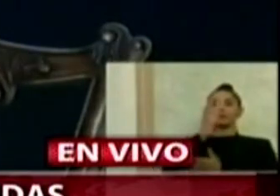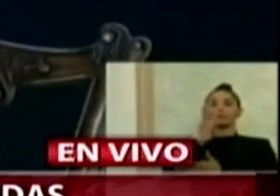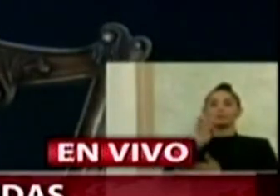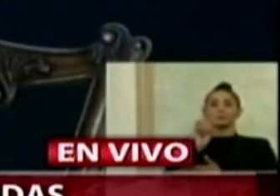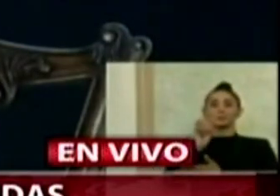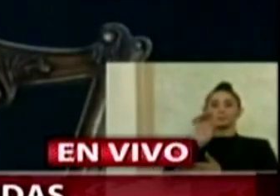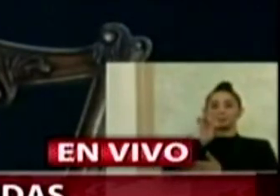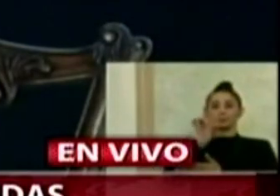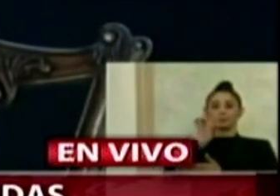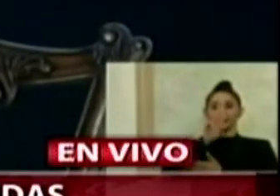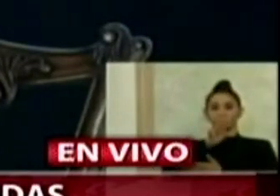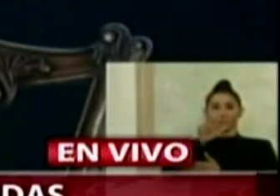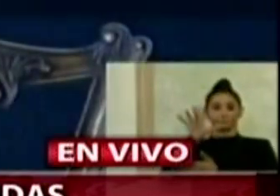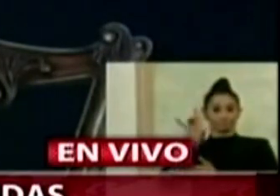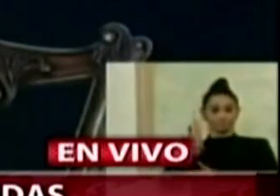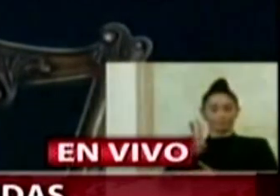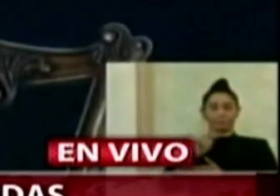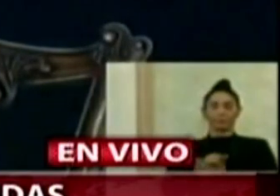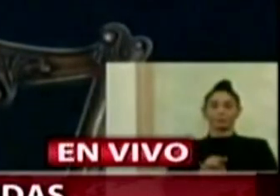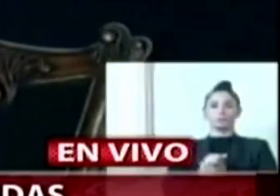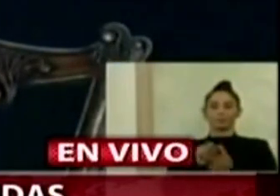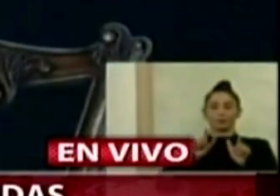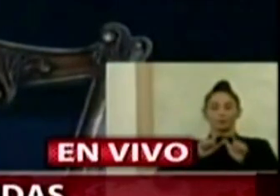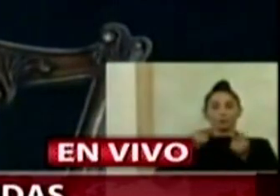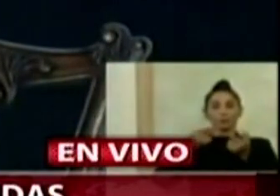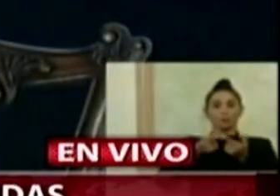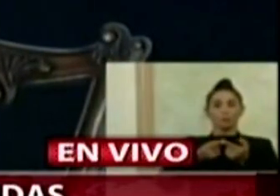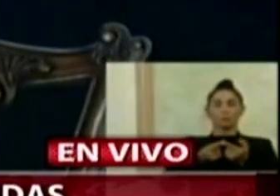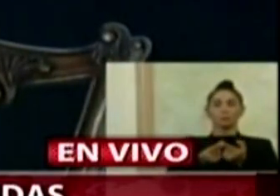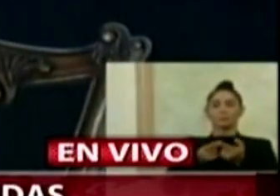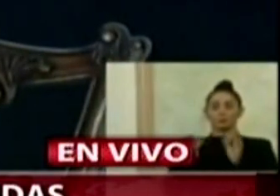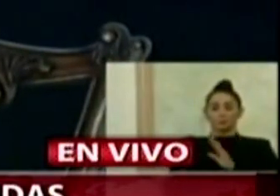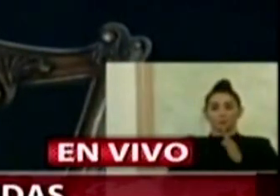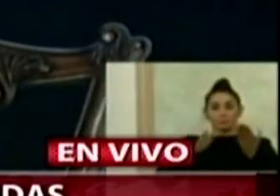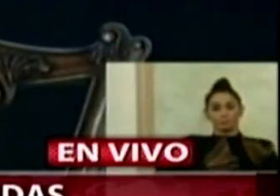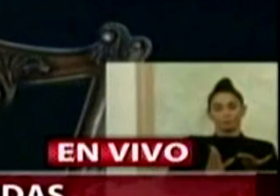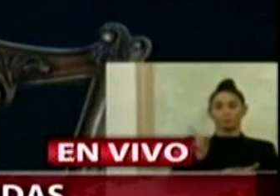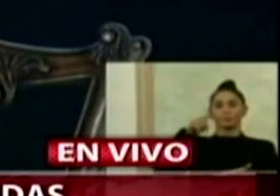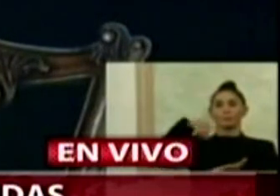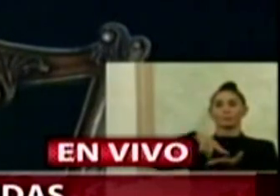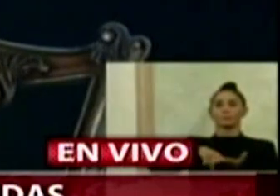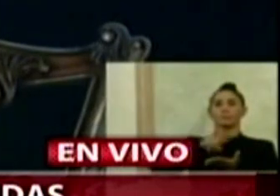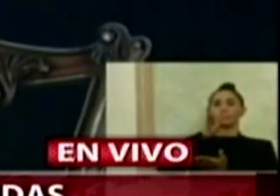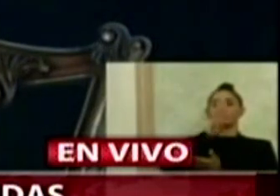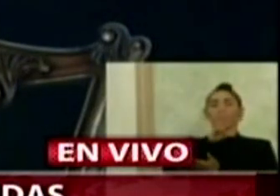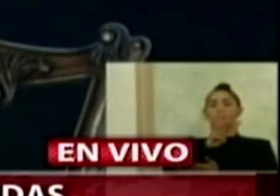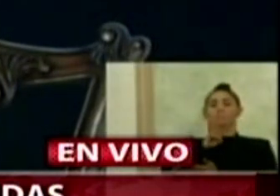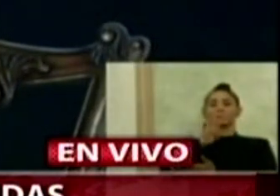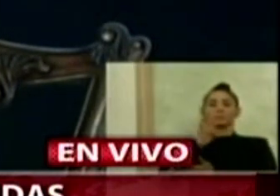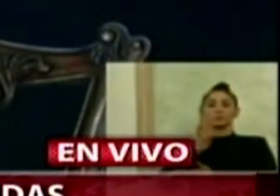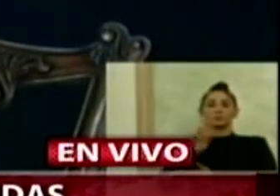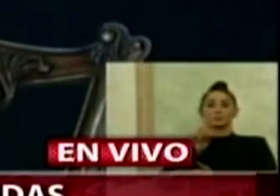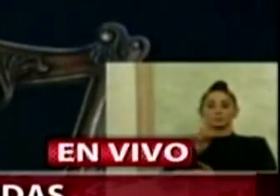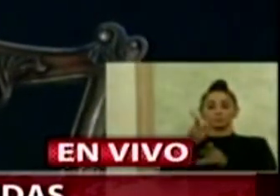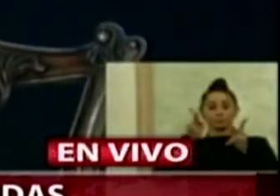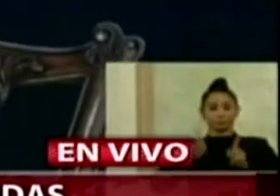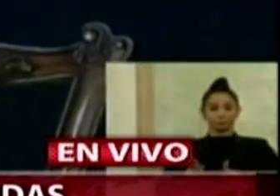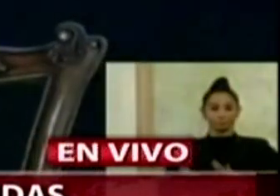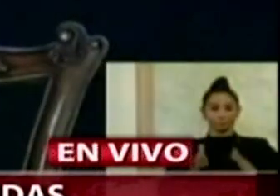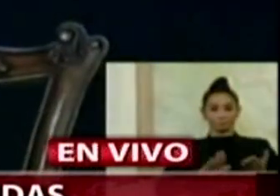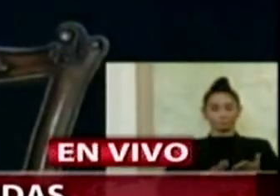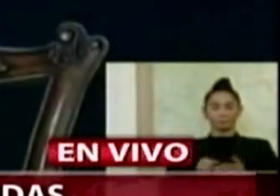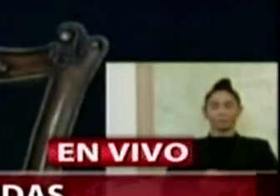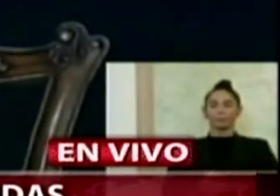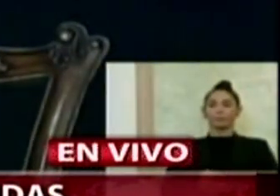86.737 y un total de muertes acumuladas de 1.481 personas. La tasa